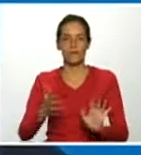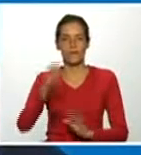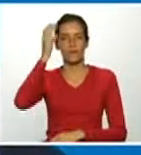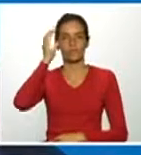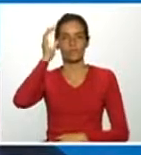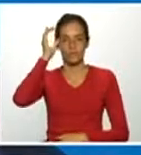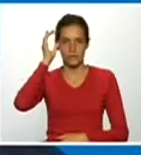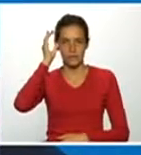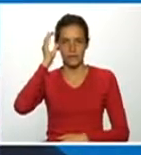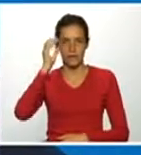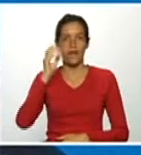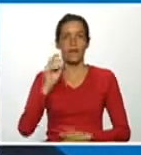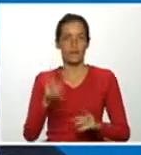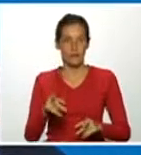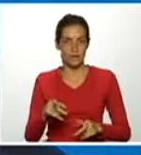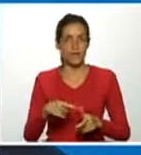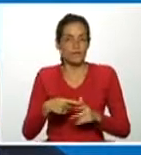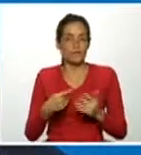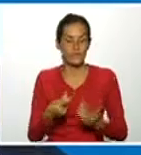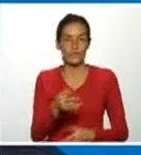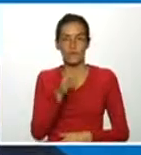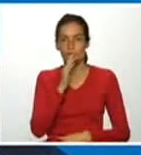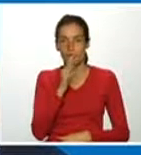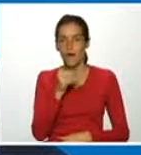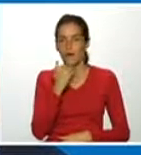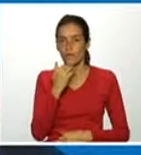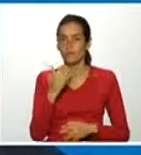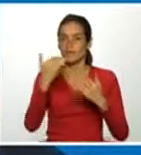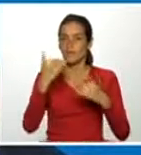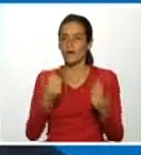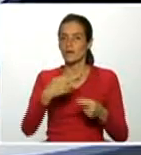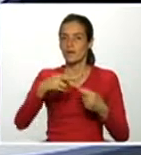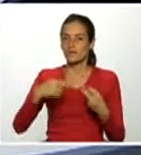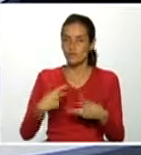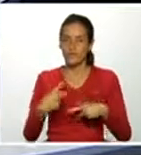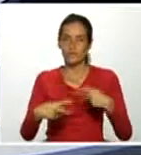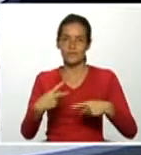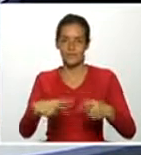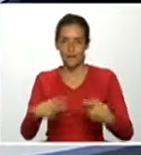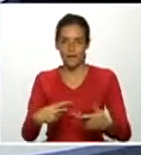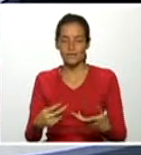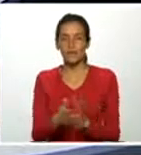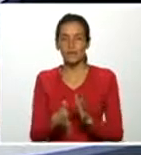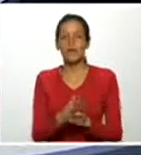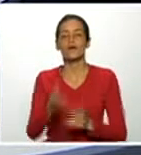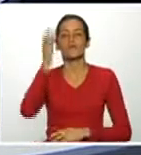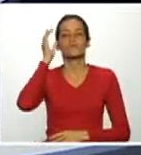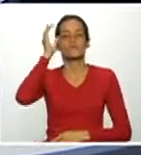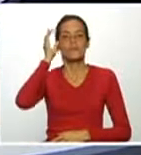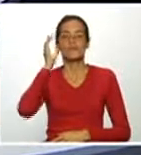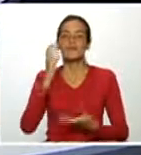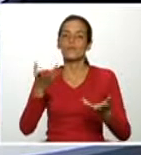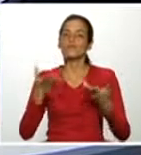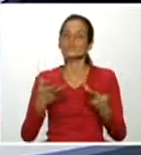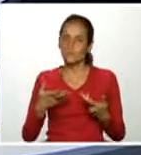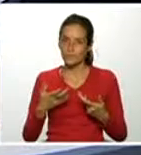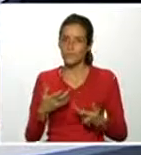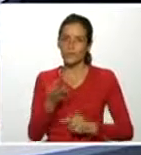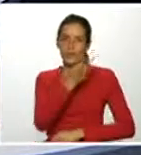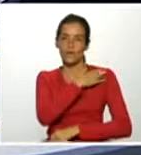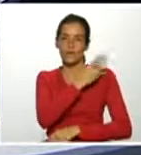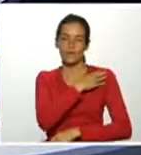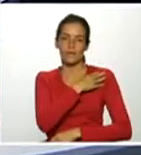¿no? No es al revés. Entonces, aún escasos y limitados de recursos, progresivamente desde la gran conciencia que nos dejó nuestro